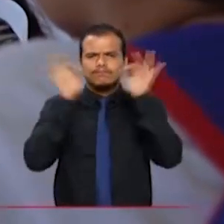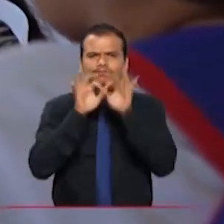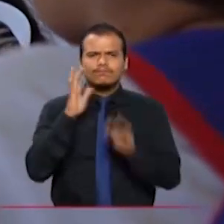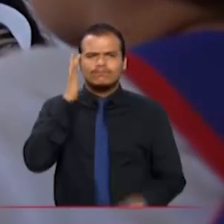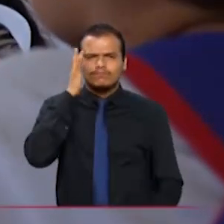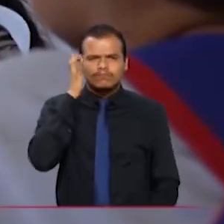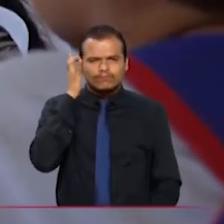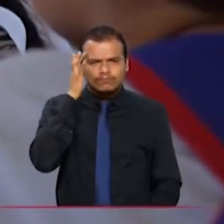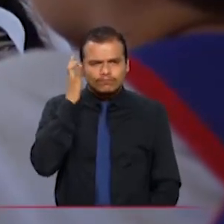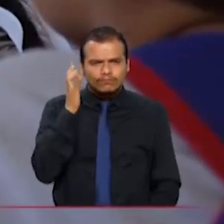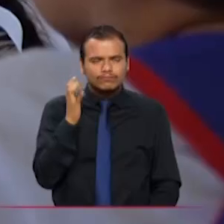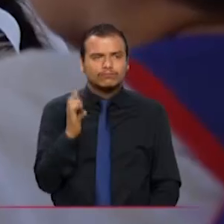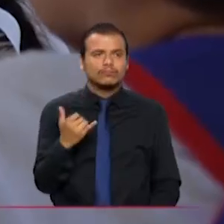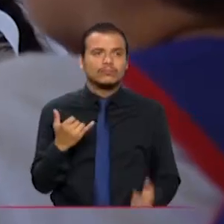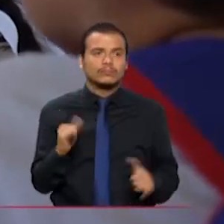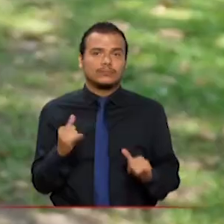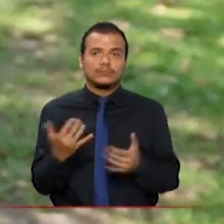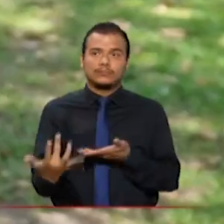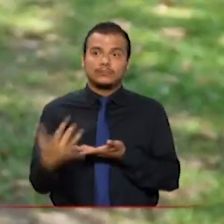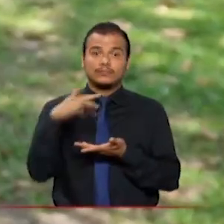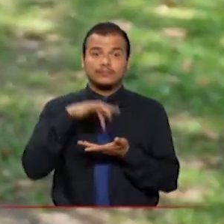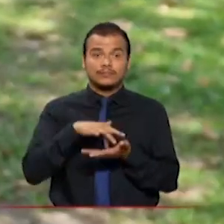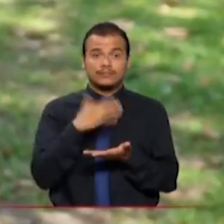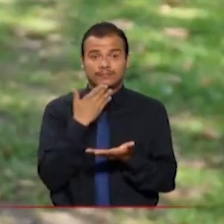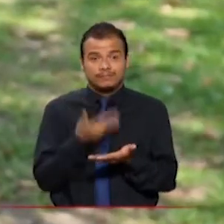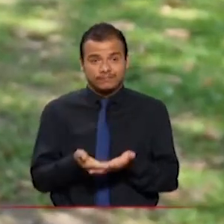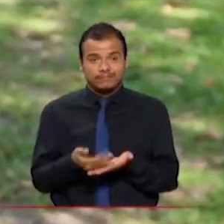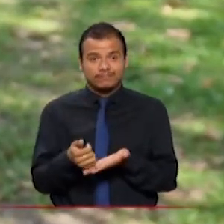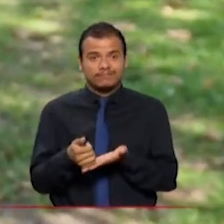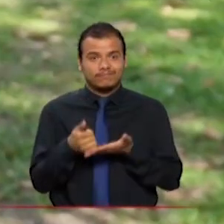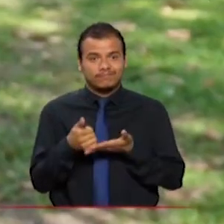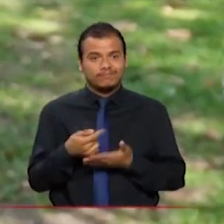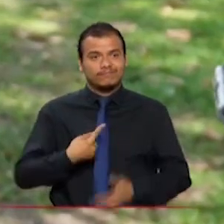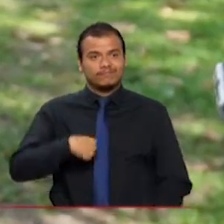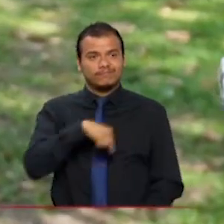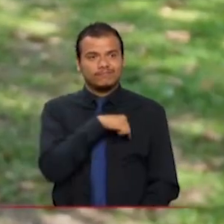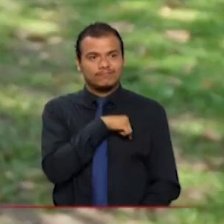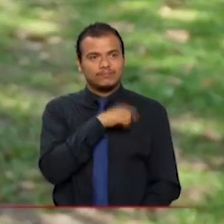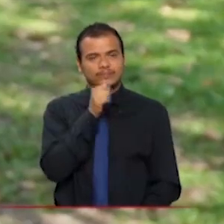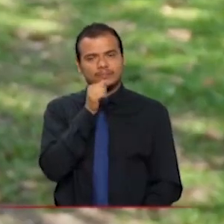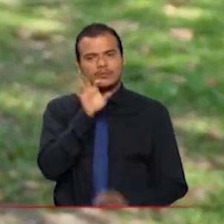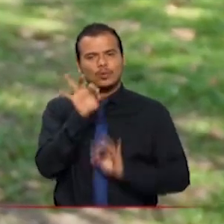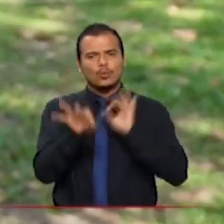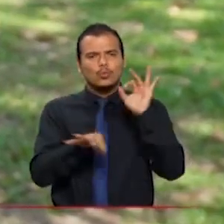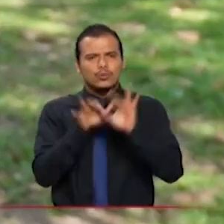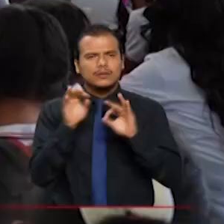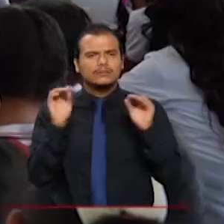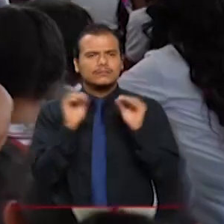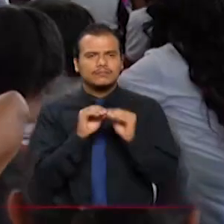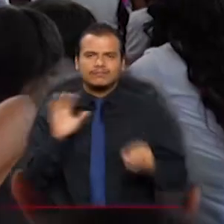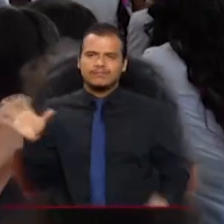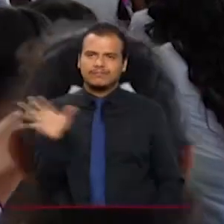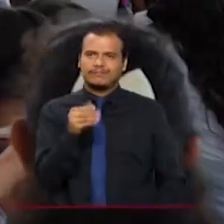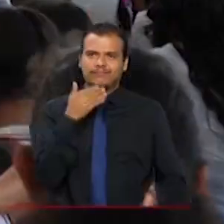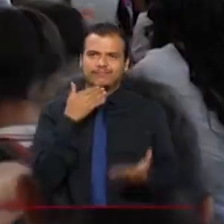que nos representan. Gracias por venir acá a enseñarnos a cuidar el agua, CBC, a todos muchas